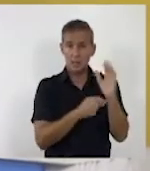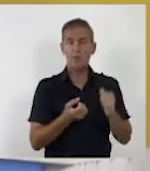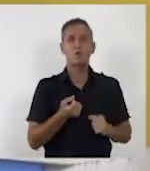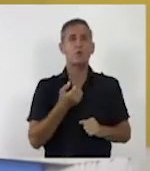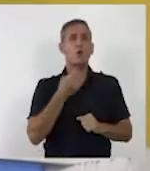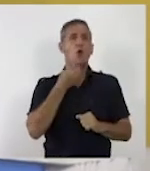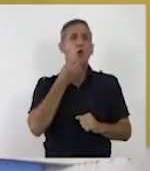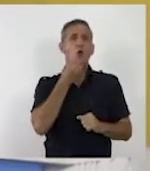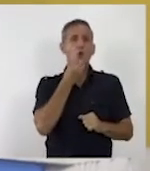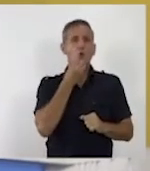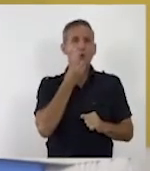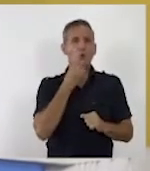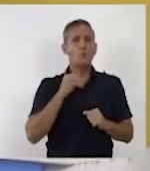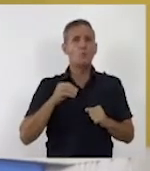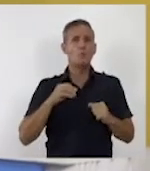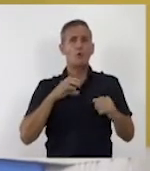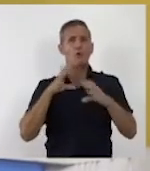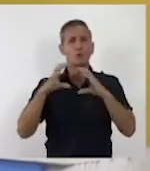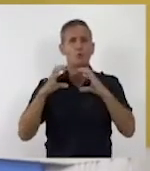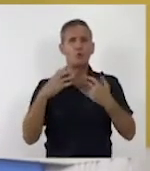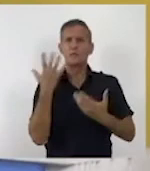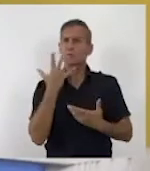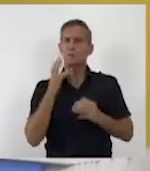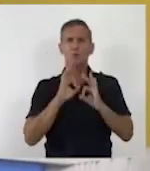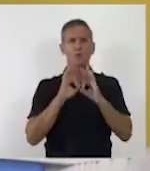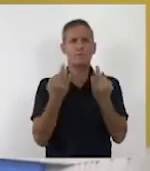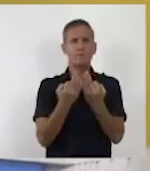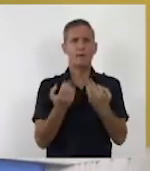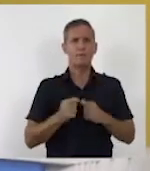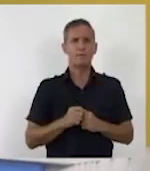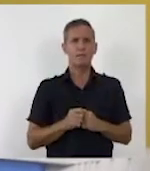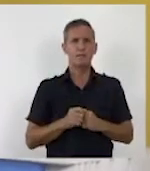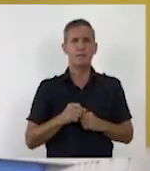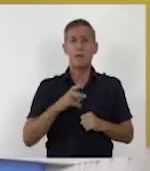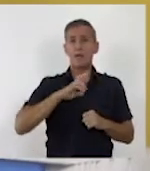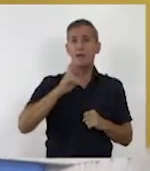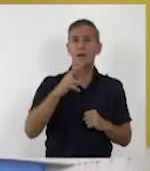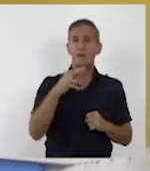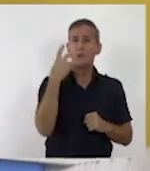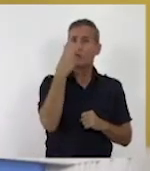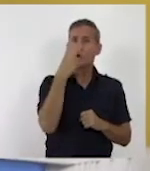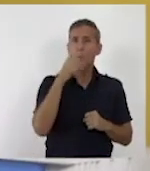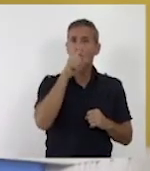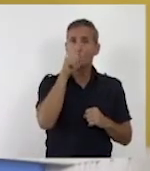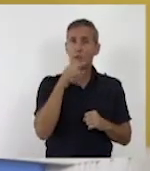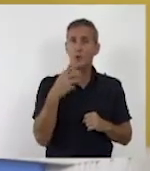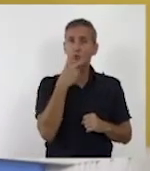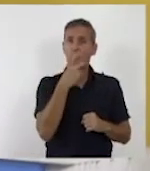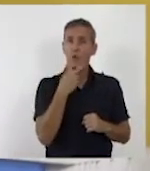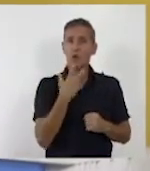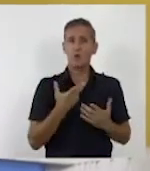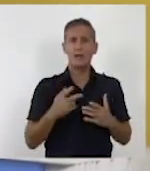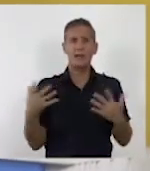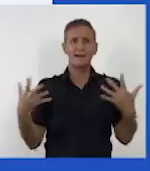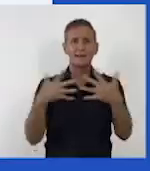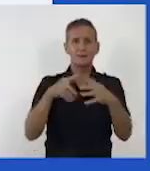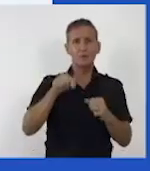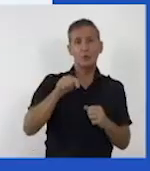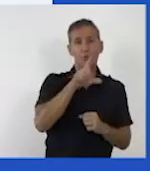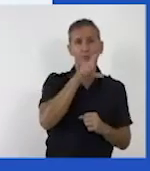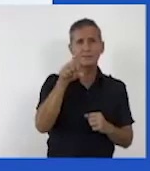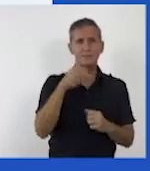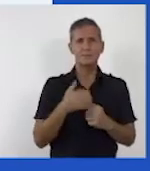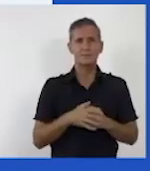pueden consultar a sus familiares van a responder se preguntas oralmente relacionadas con este texto